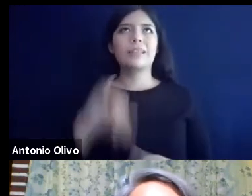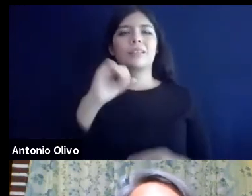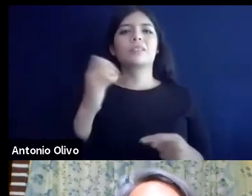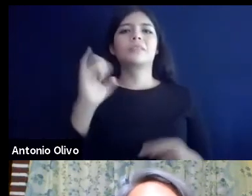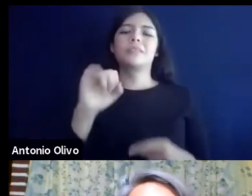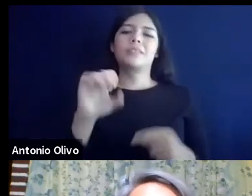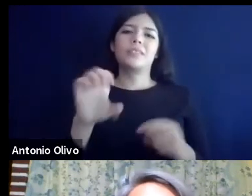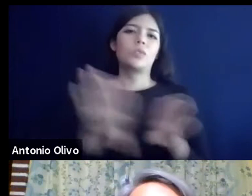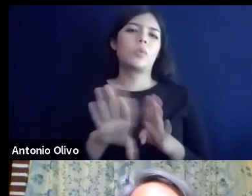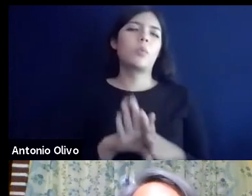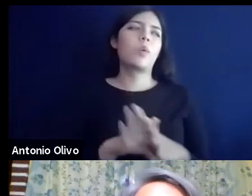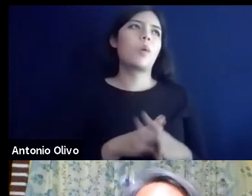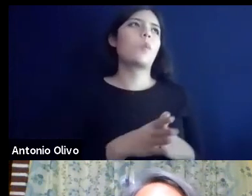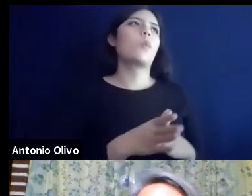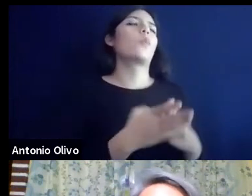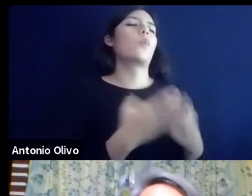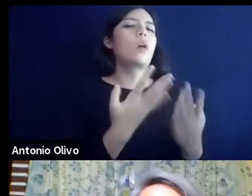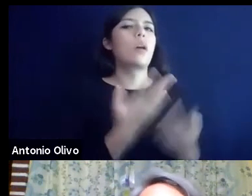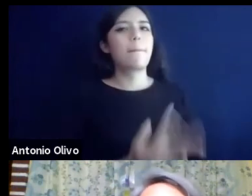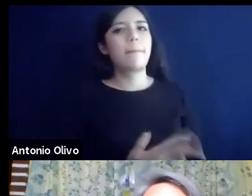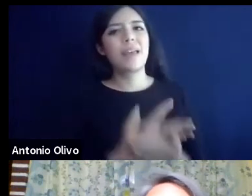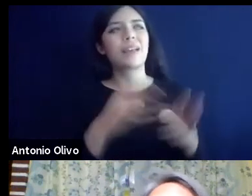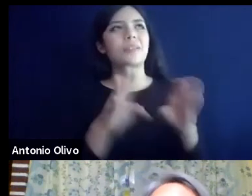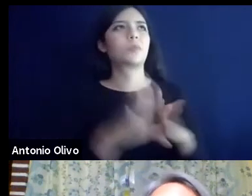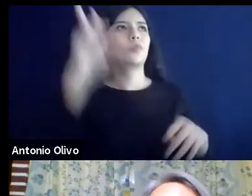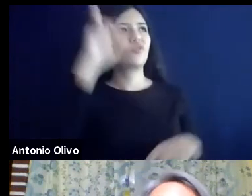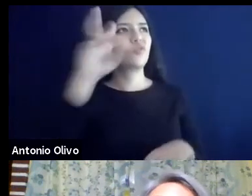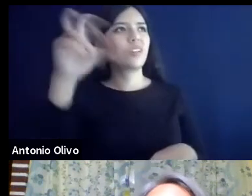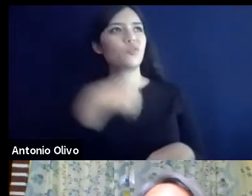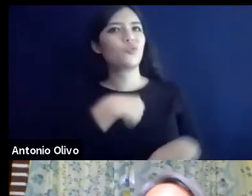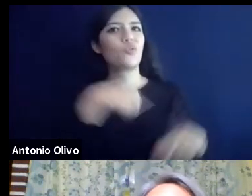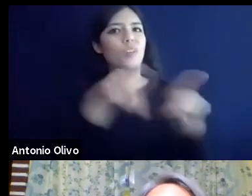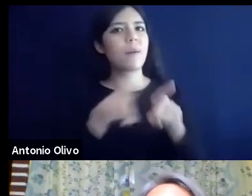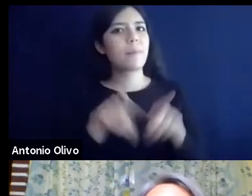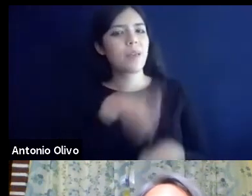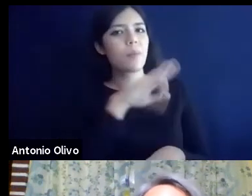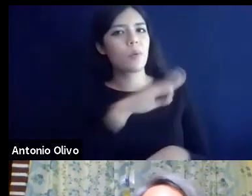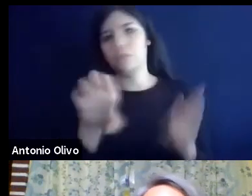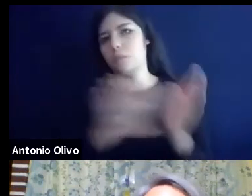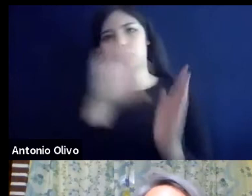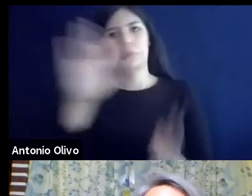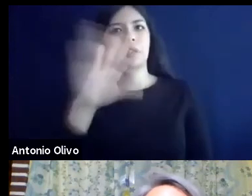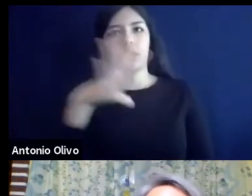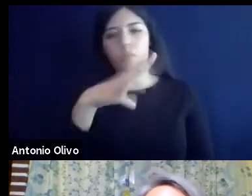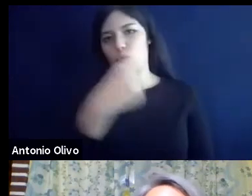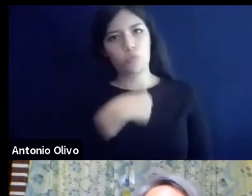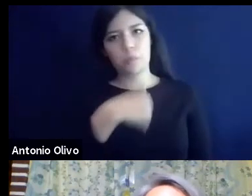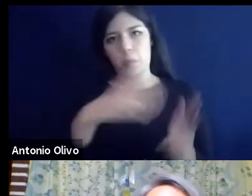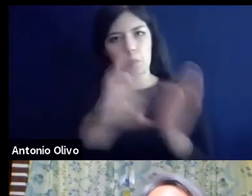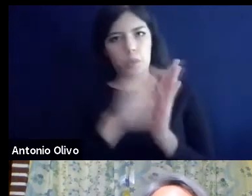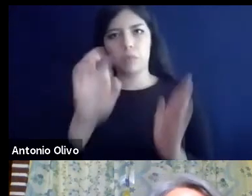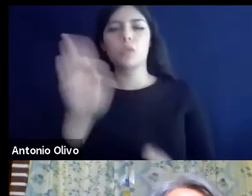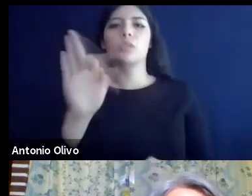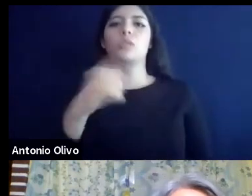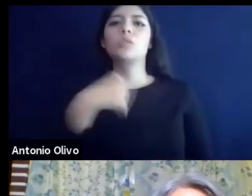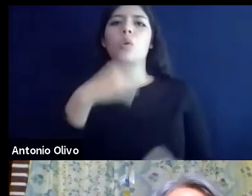otro mundo, otro universo. Entonces, esta parte de la esperanza, hay un dicho que dice, bueno,